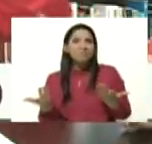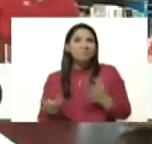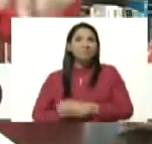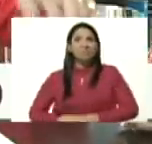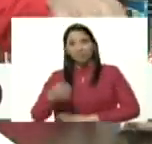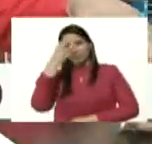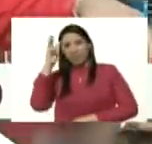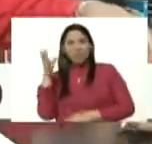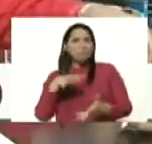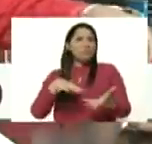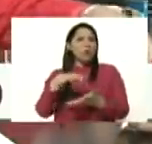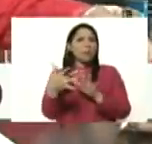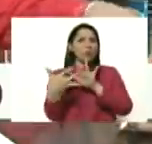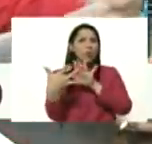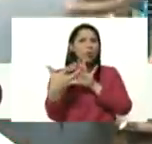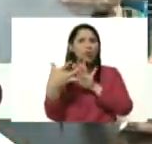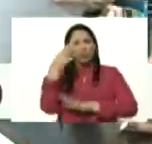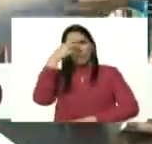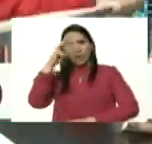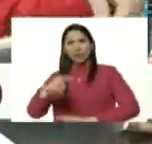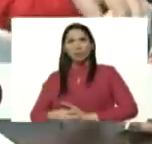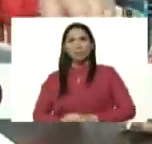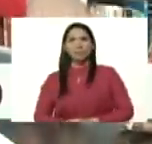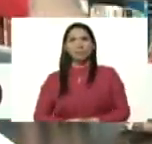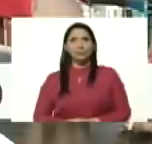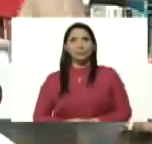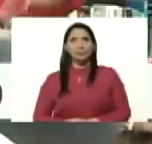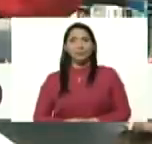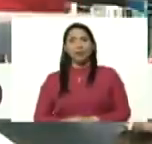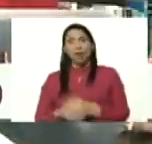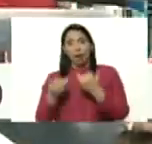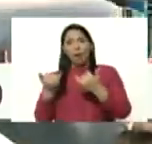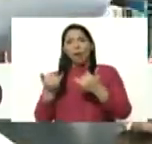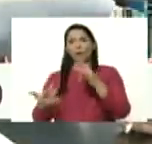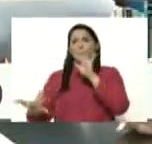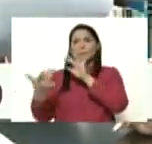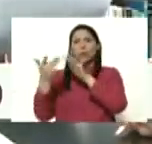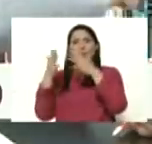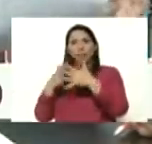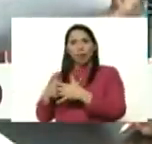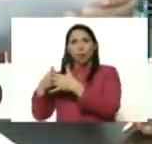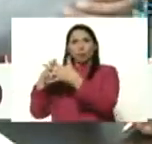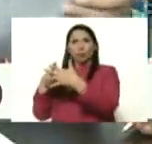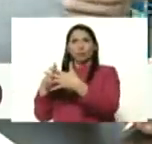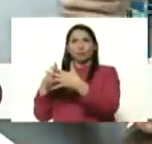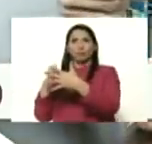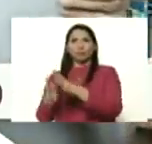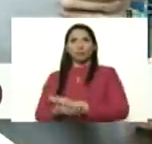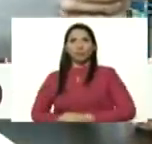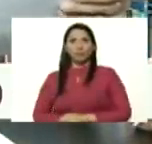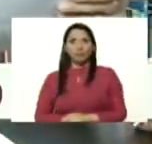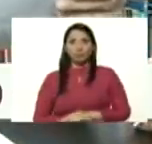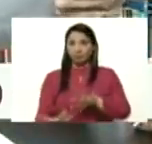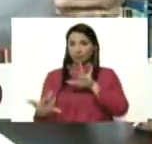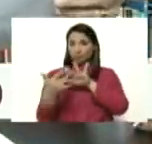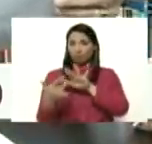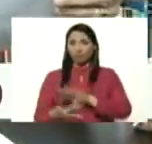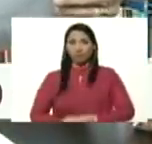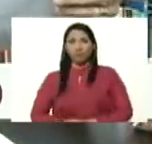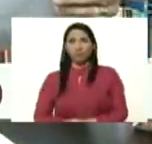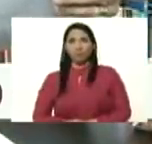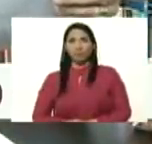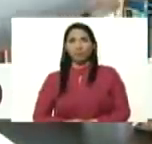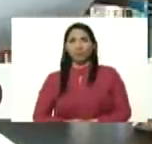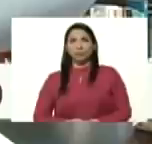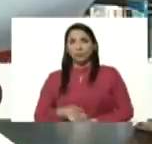México, hay problemas en la conexión con México. Vámonos a Estados Unidos. Estados Unidos, directamente.